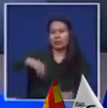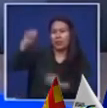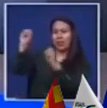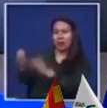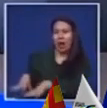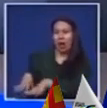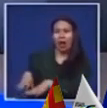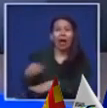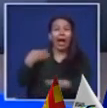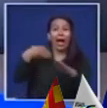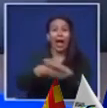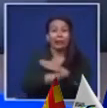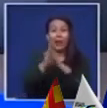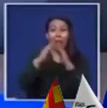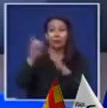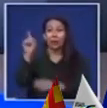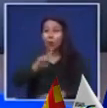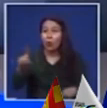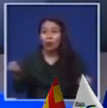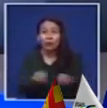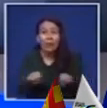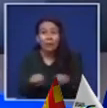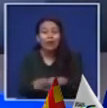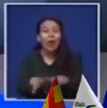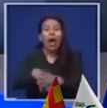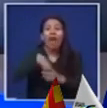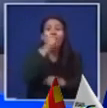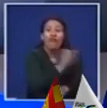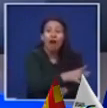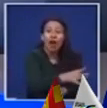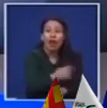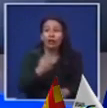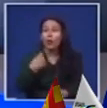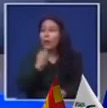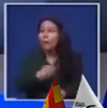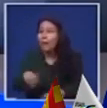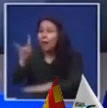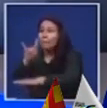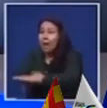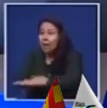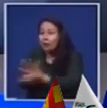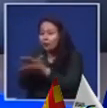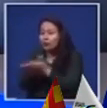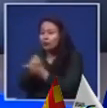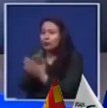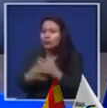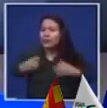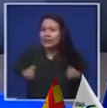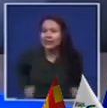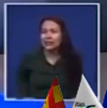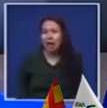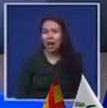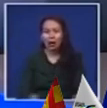zapatos antes de entrar a la casa, vaya directamente al baño, lávese las manos, sáquese la ropa, sobre